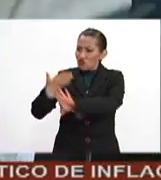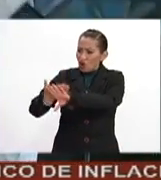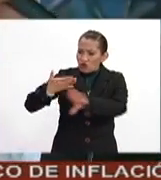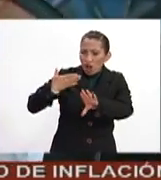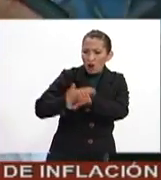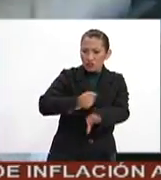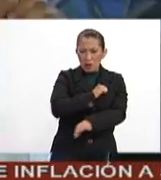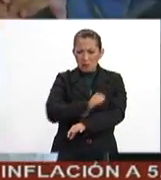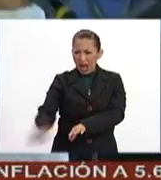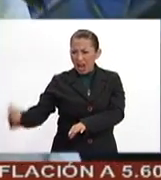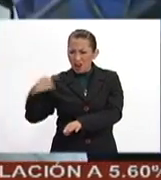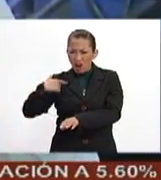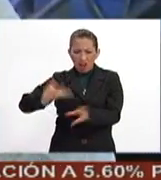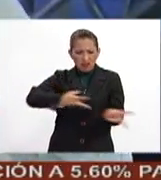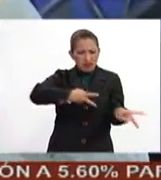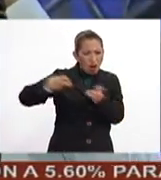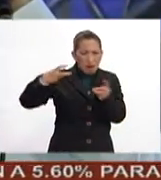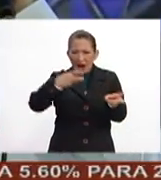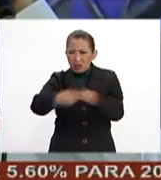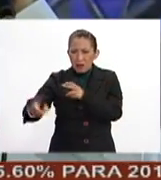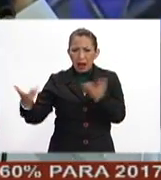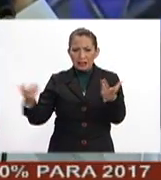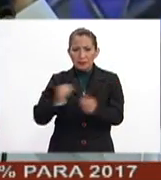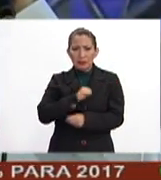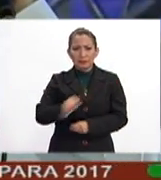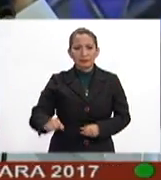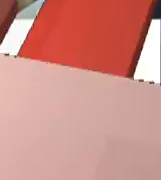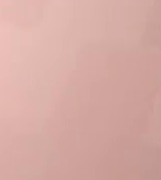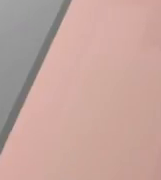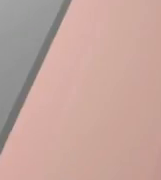delincuentes que nos han ganado la vida cotidiana.